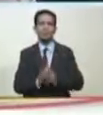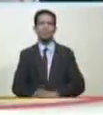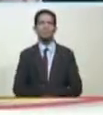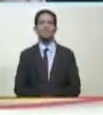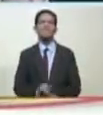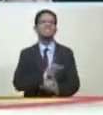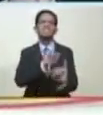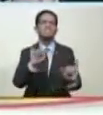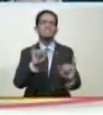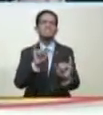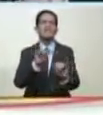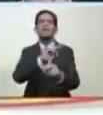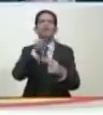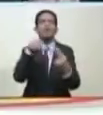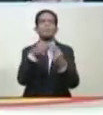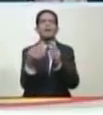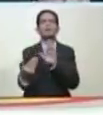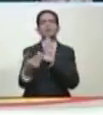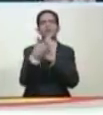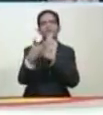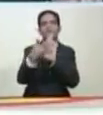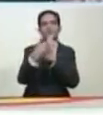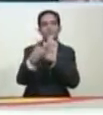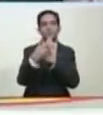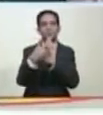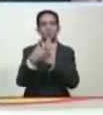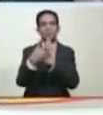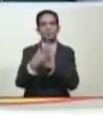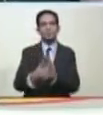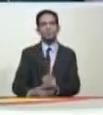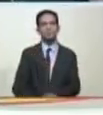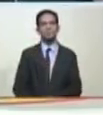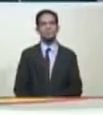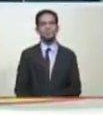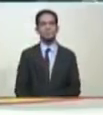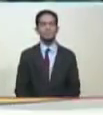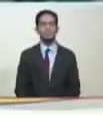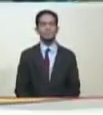Ya basta. Ya basta ya.